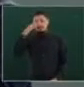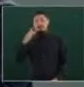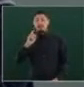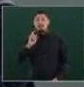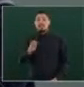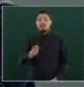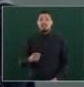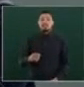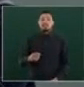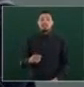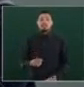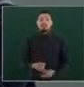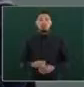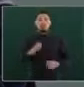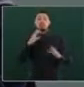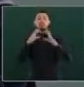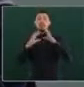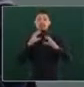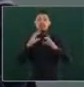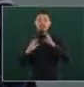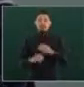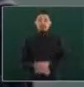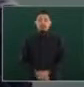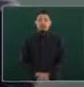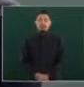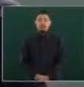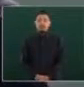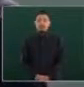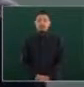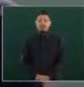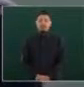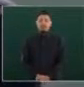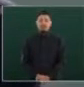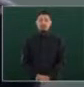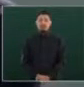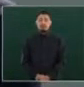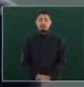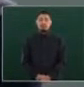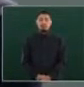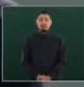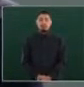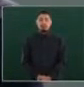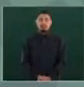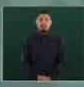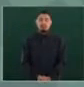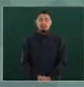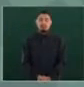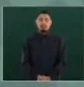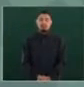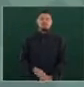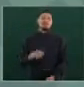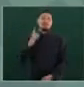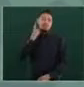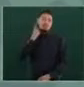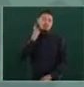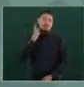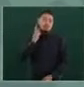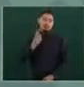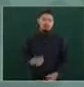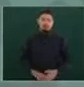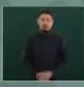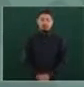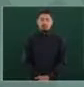la violencia contra las mujeres y las niñas es por supuesto la organización de las naciones unidas sobre todo erradicar la violencia